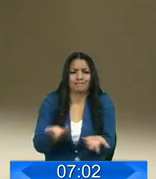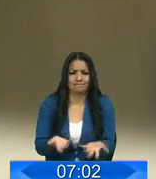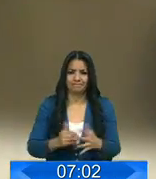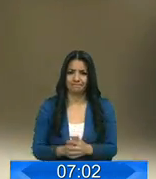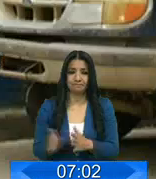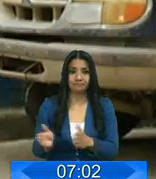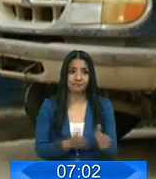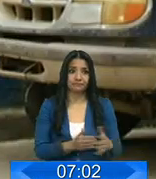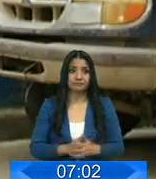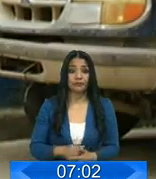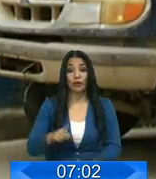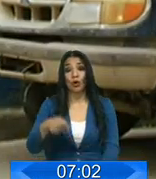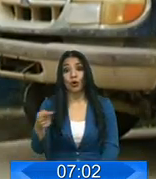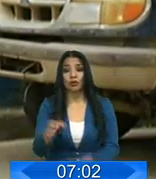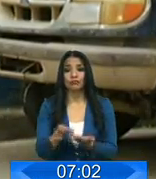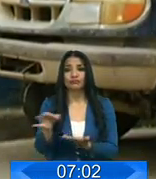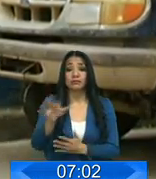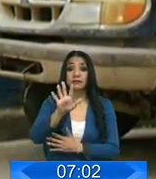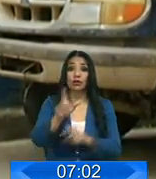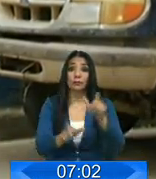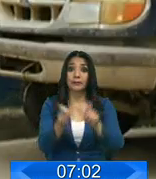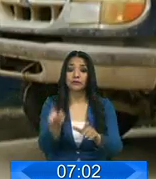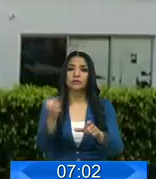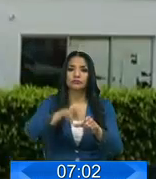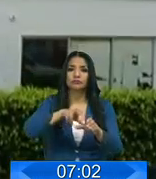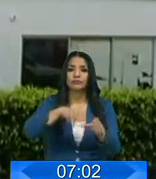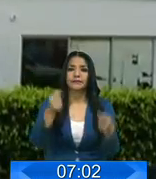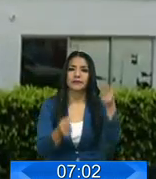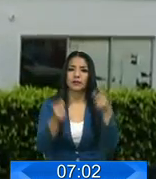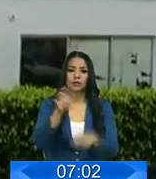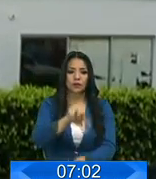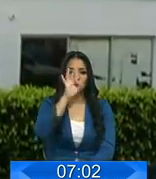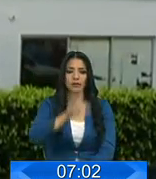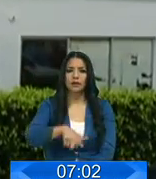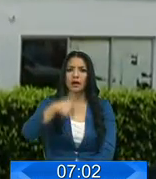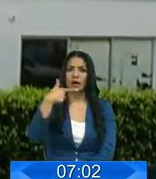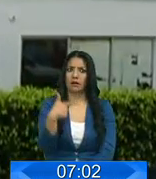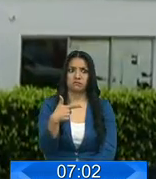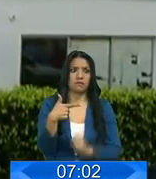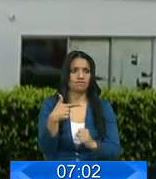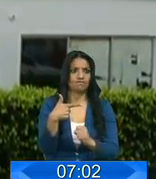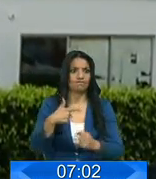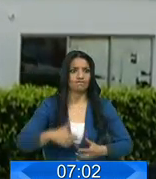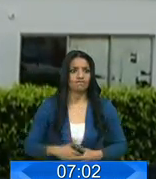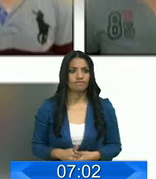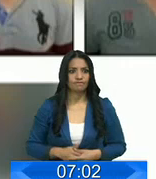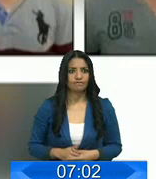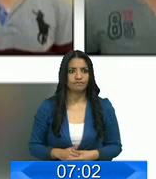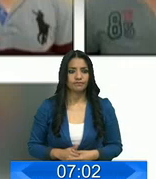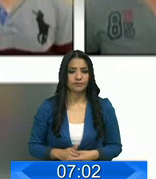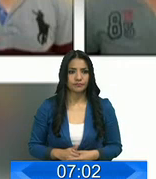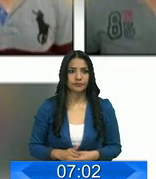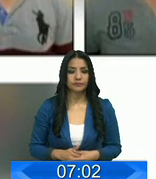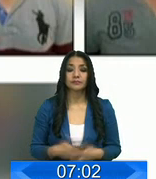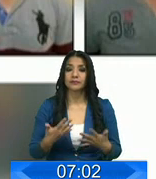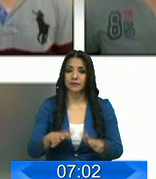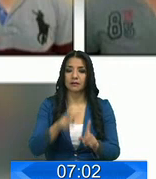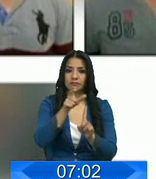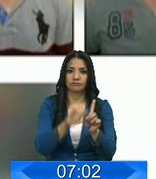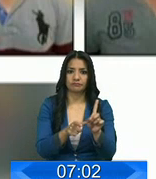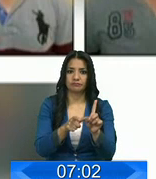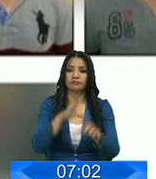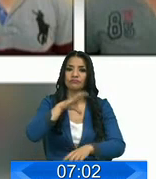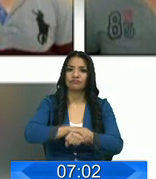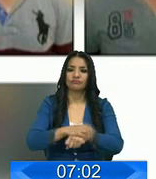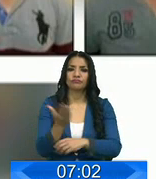5 sujetos dentro de ese vehículo y les encontraron un arma de grueso calibre. Una de esas personas fue detenida hace tan solo